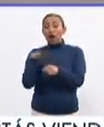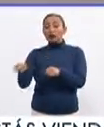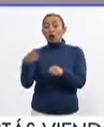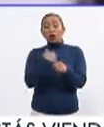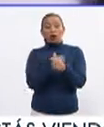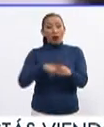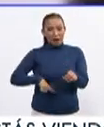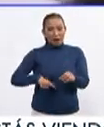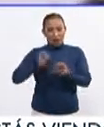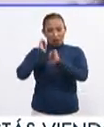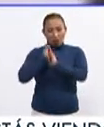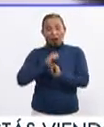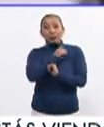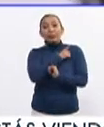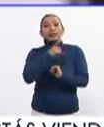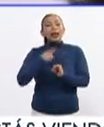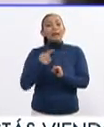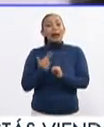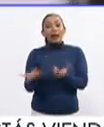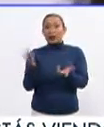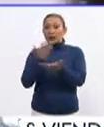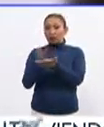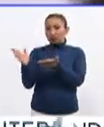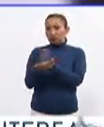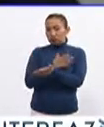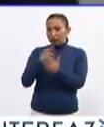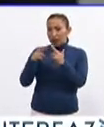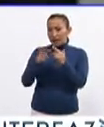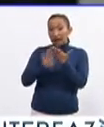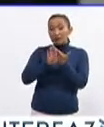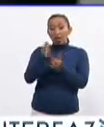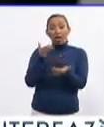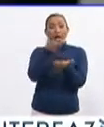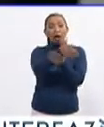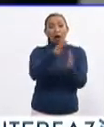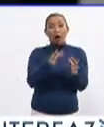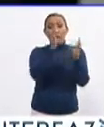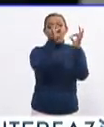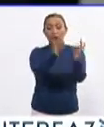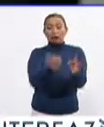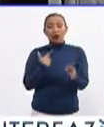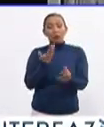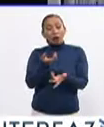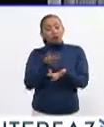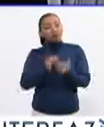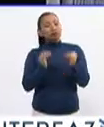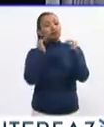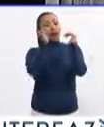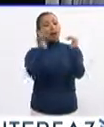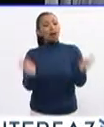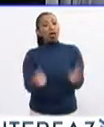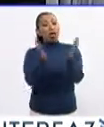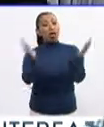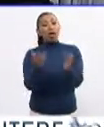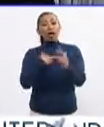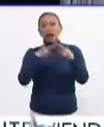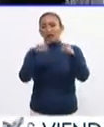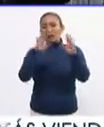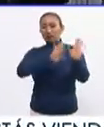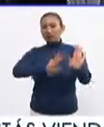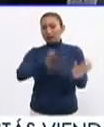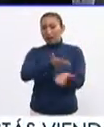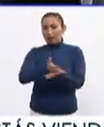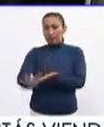que imparte el Estado debía ser laica, buscando evitar que la educación oficial privilegiara o promoviera profesar una